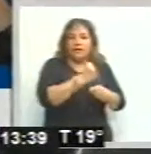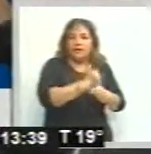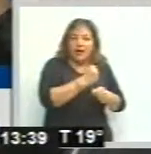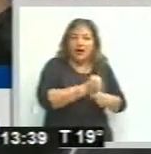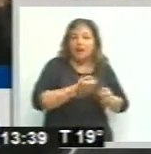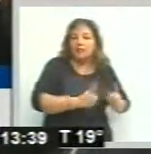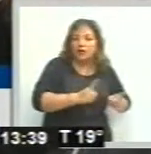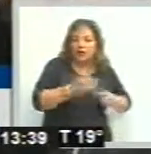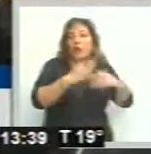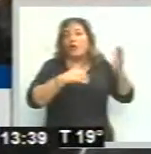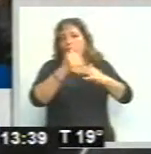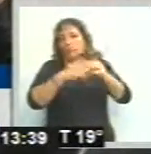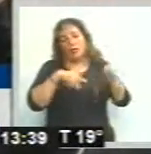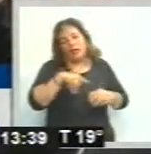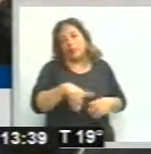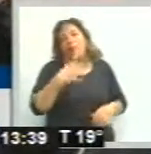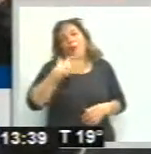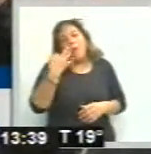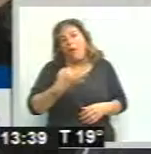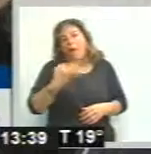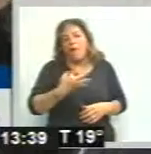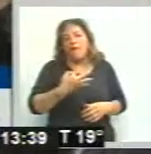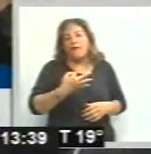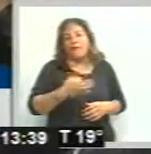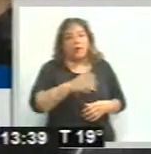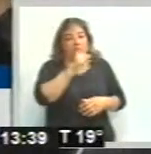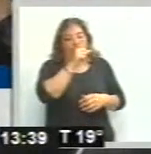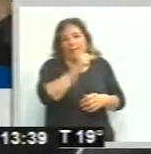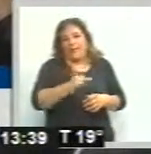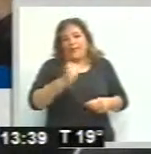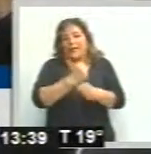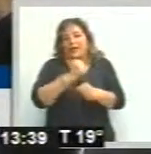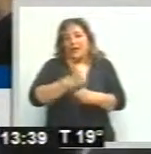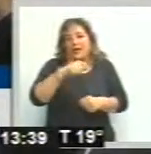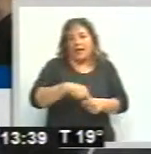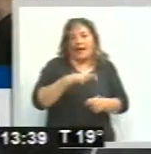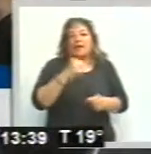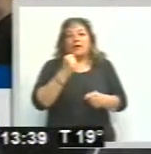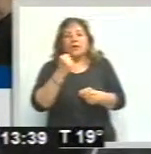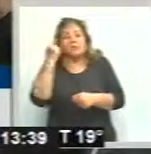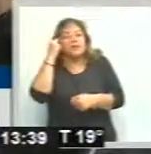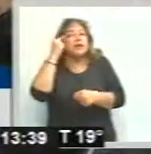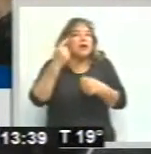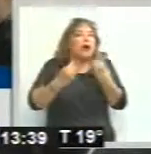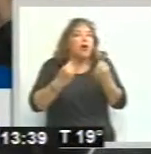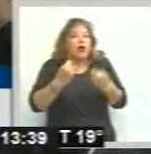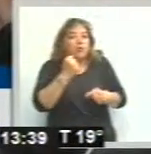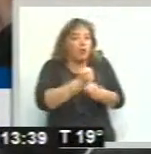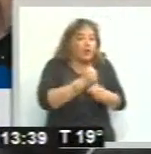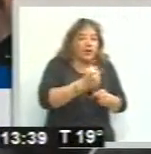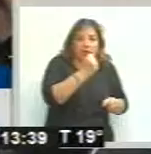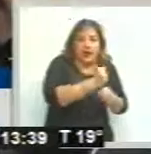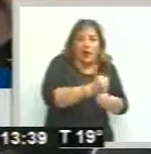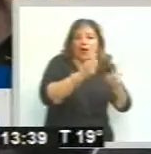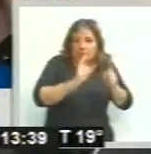construyendo. Eso lleva obviamente a que las autoridades tengan que agudizar su ingenio para que de una manera u otra se